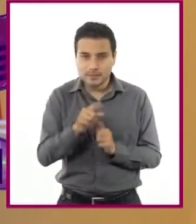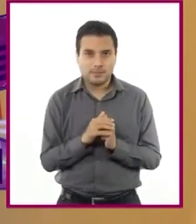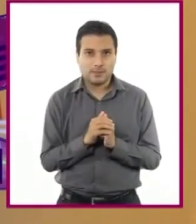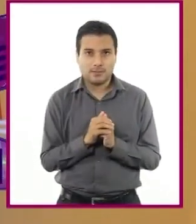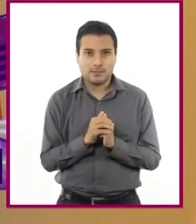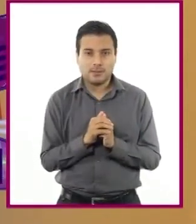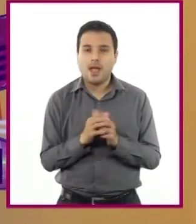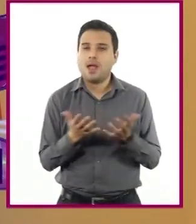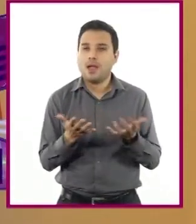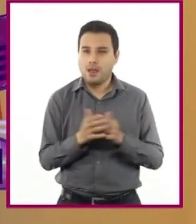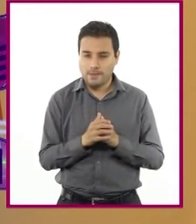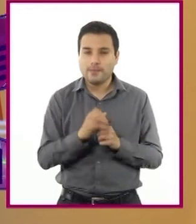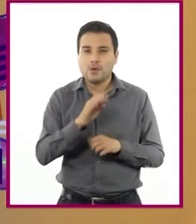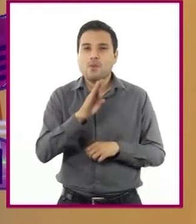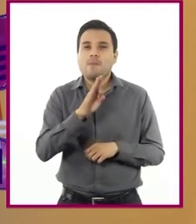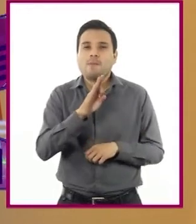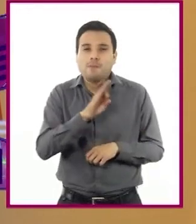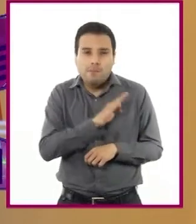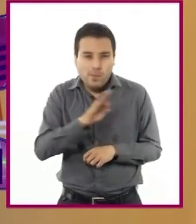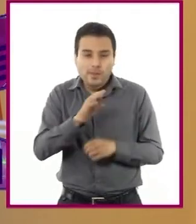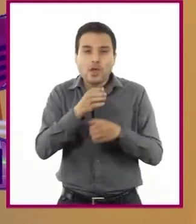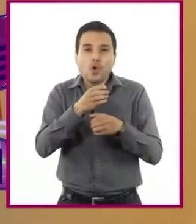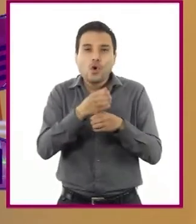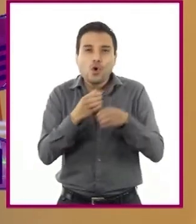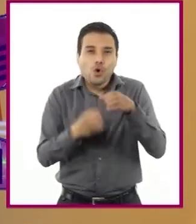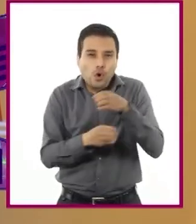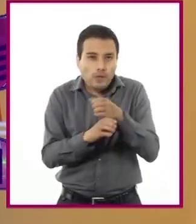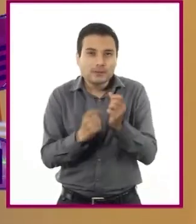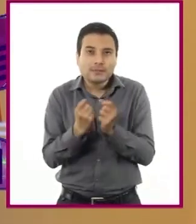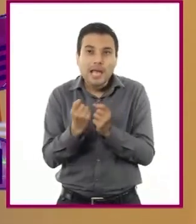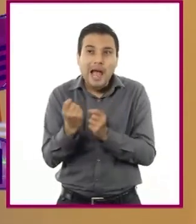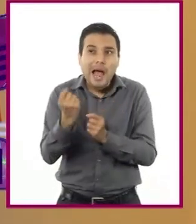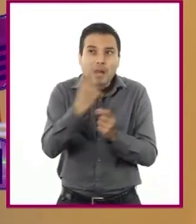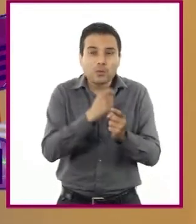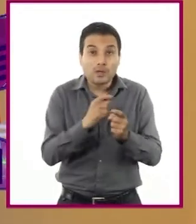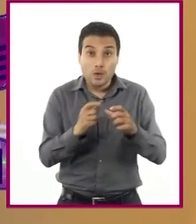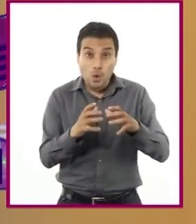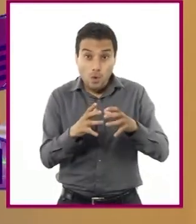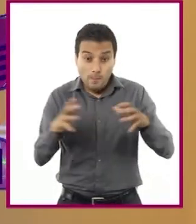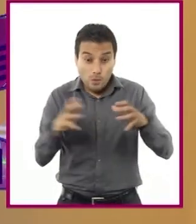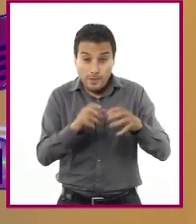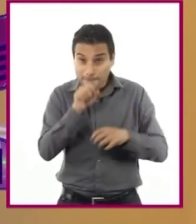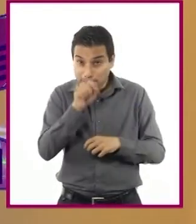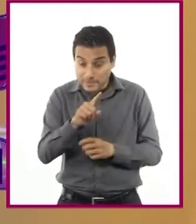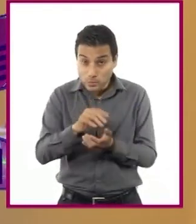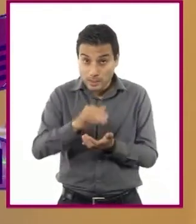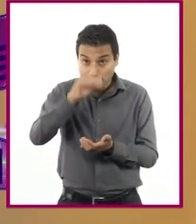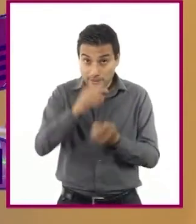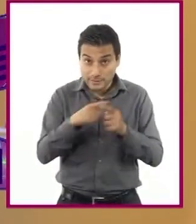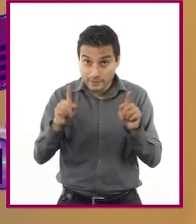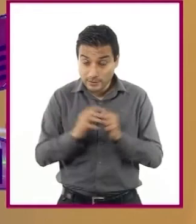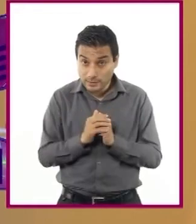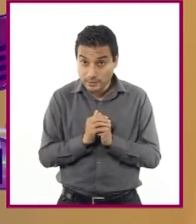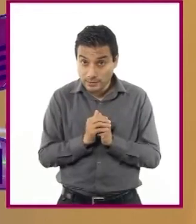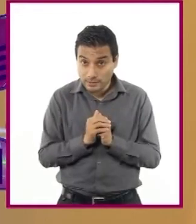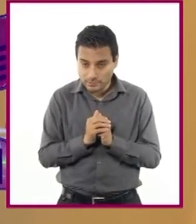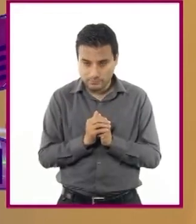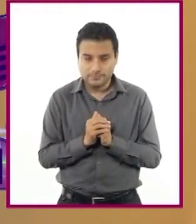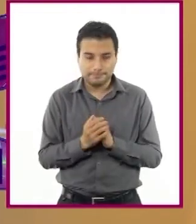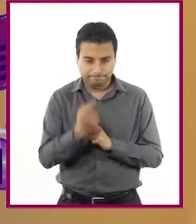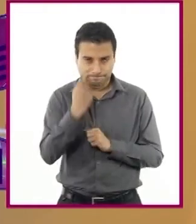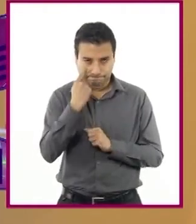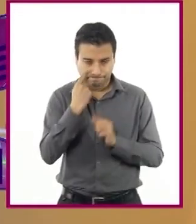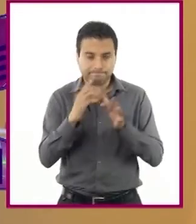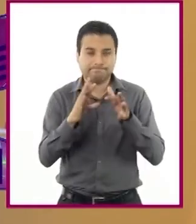embargo, ¿puede haber cuerpos que tengan el mismo volumen pero distinta capacidad? Para complementar su